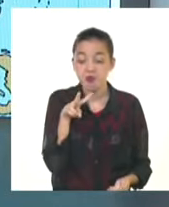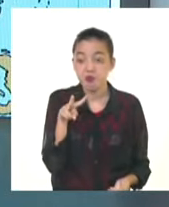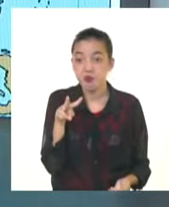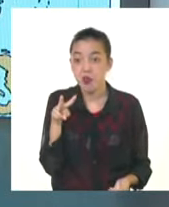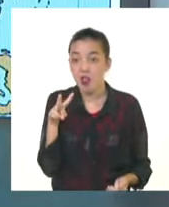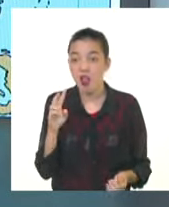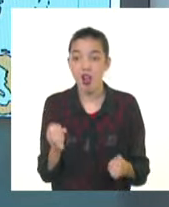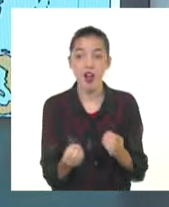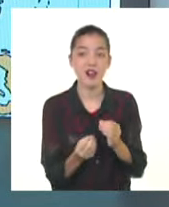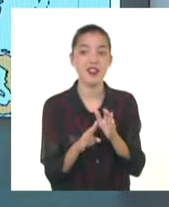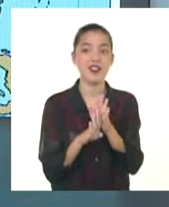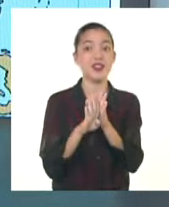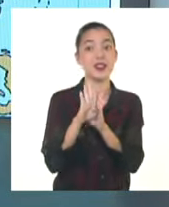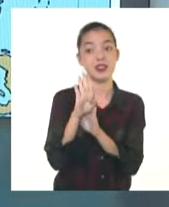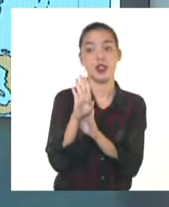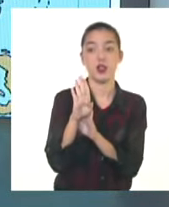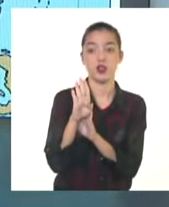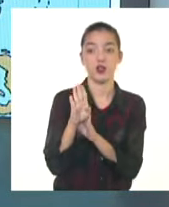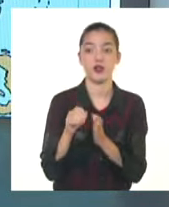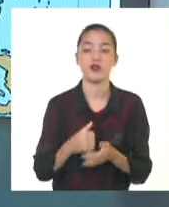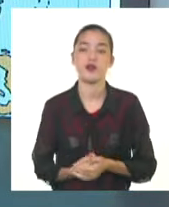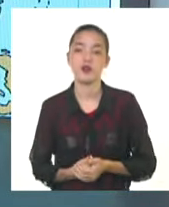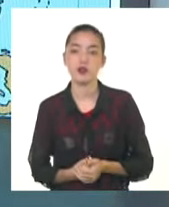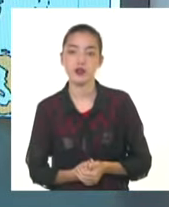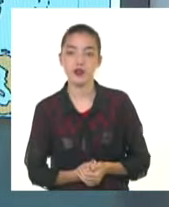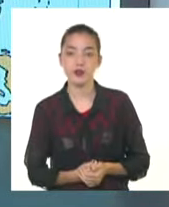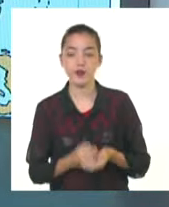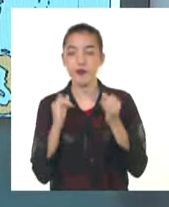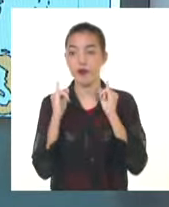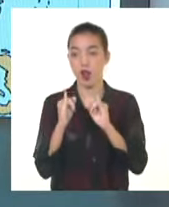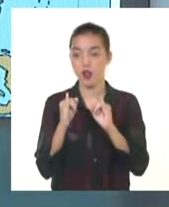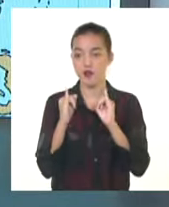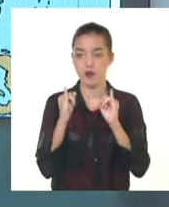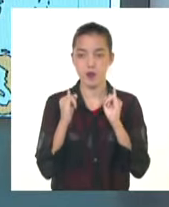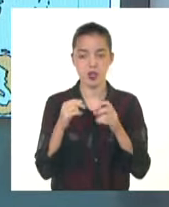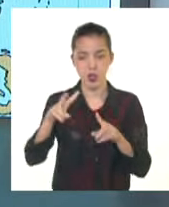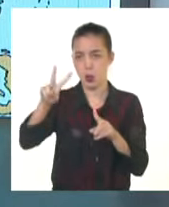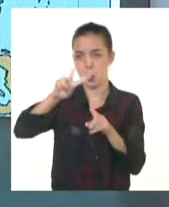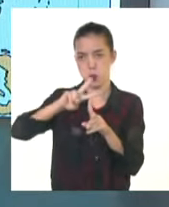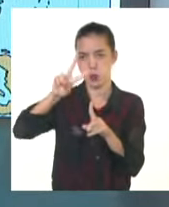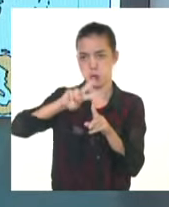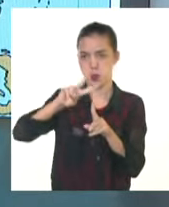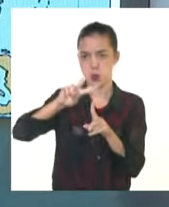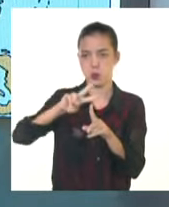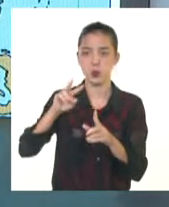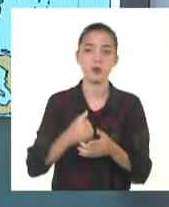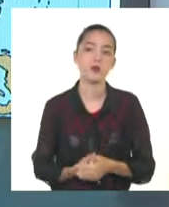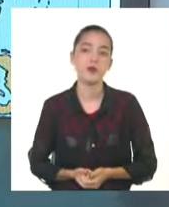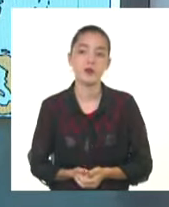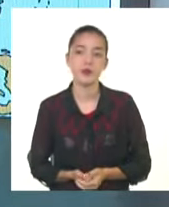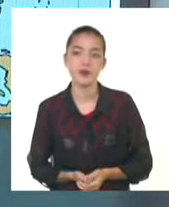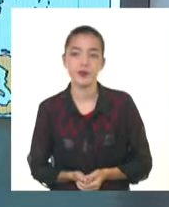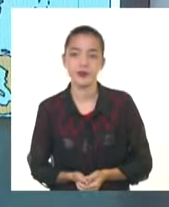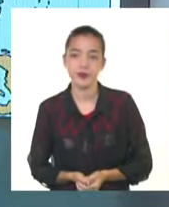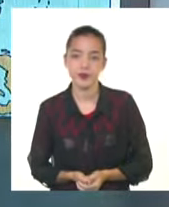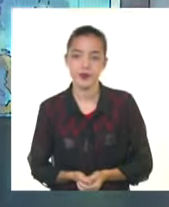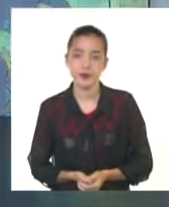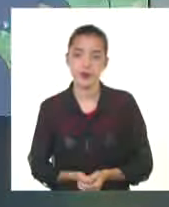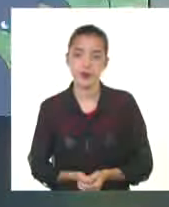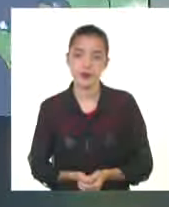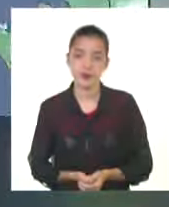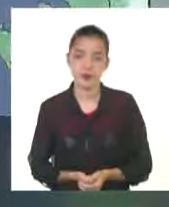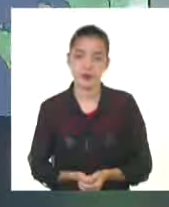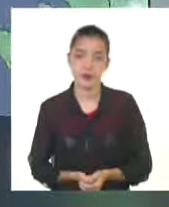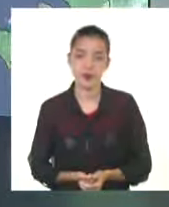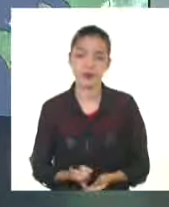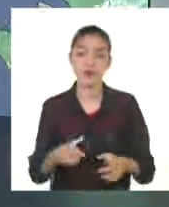las informaciones a través de los espacios informativos y las redes sociales una vez que pues ya avance un poco más sobre el Golfo de México. Mientras tanto,